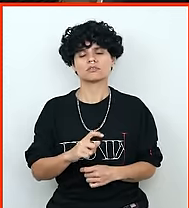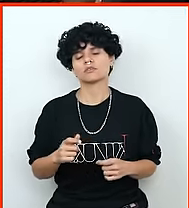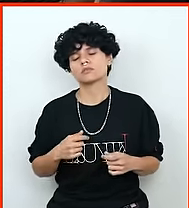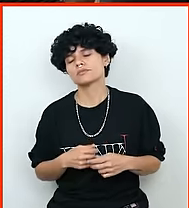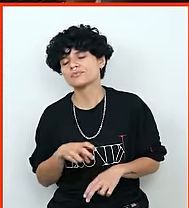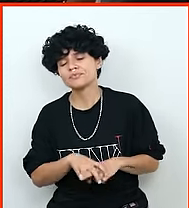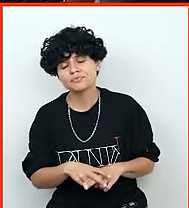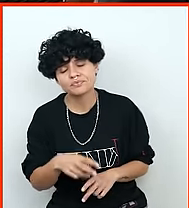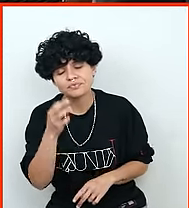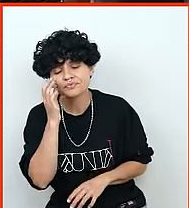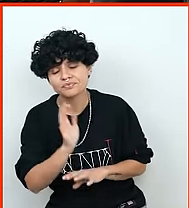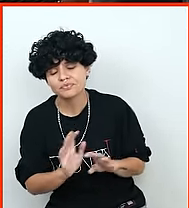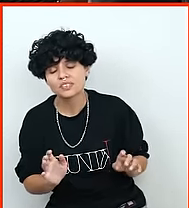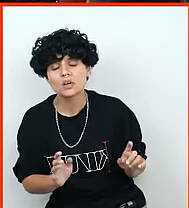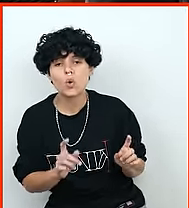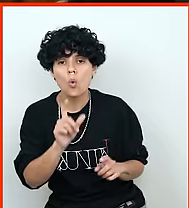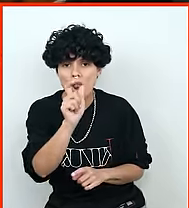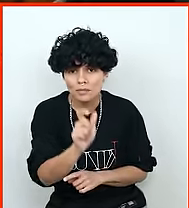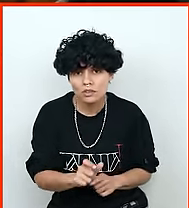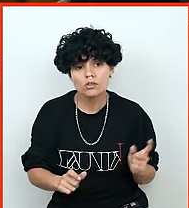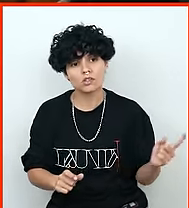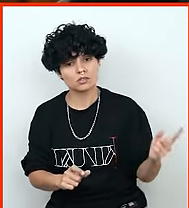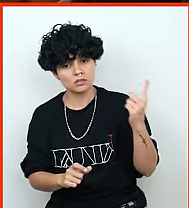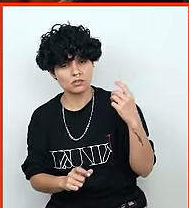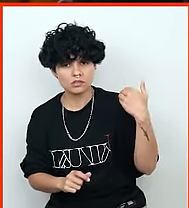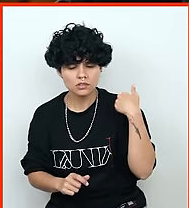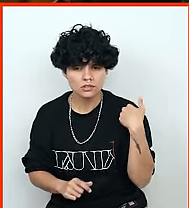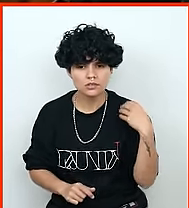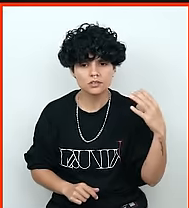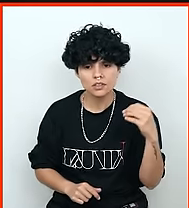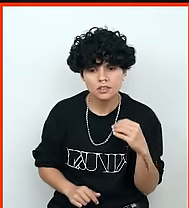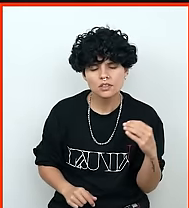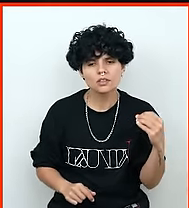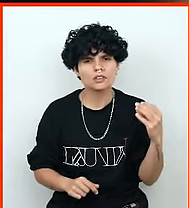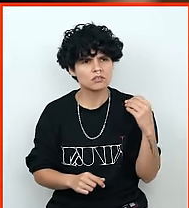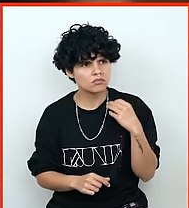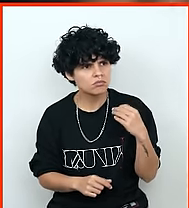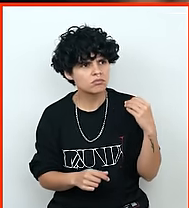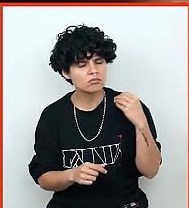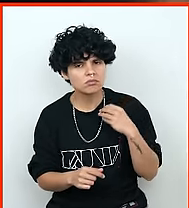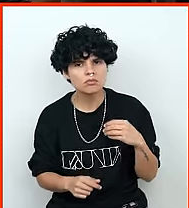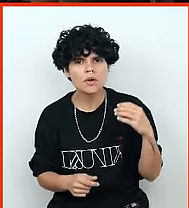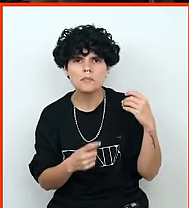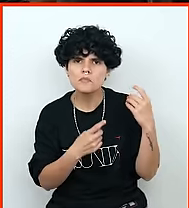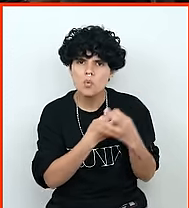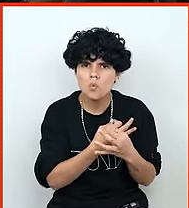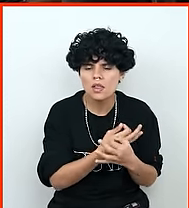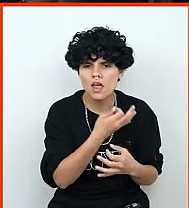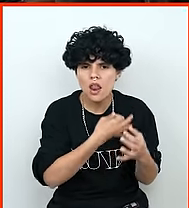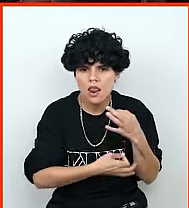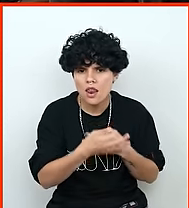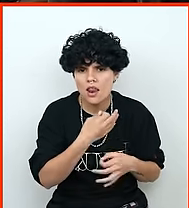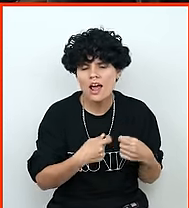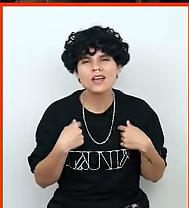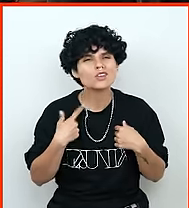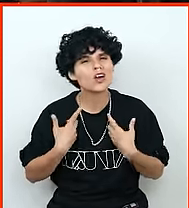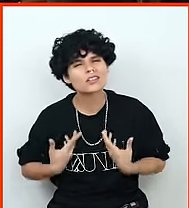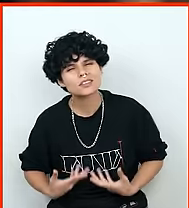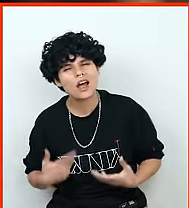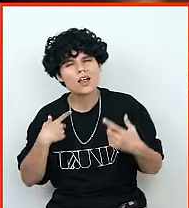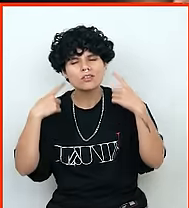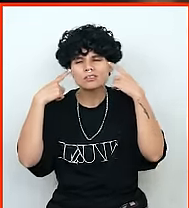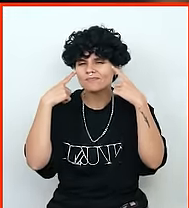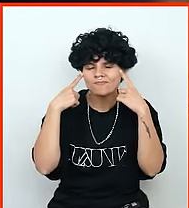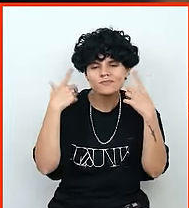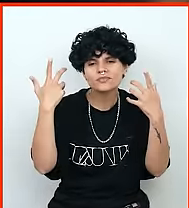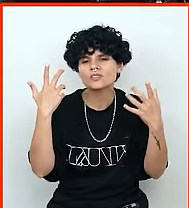metro. Y esta persona se me acerca a hablar. ¿Cachai? ¿Y te cuento un poco...? Claro, me alcanza a decir estas cosas, pero yo, dentro de mi cansancio,